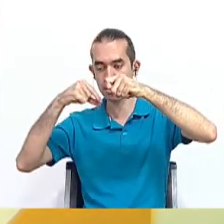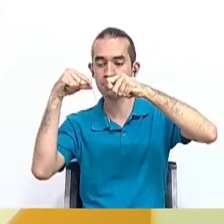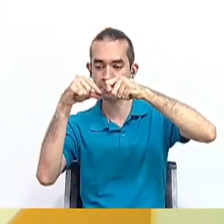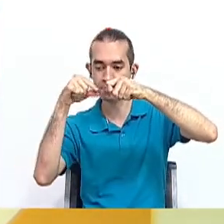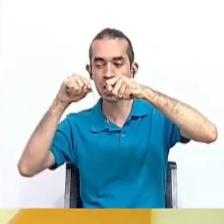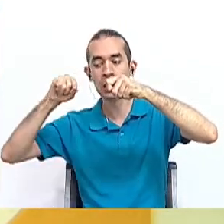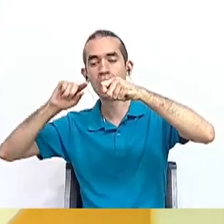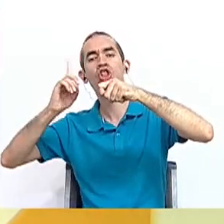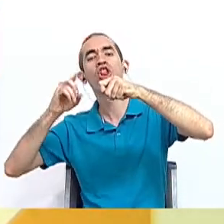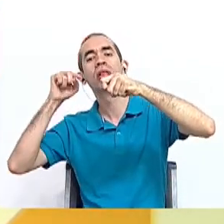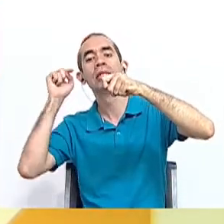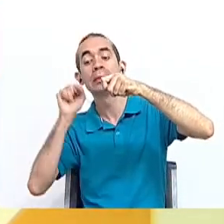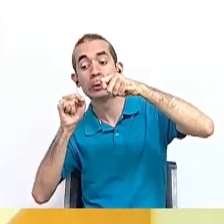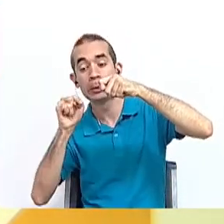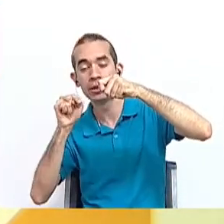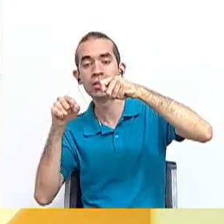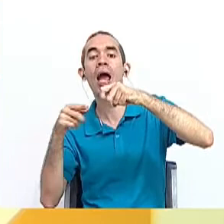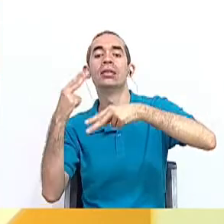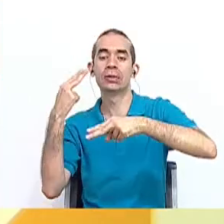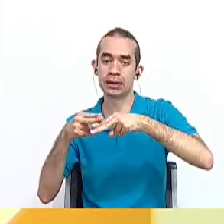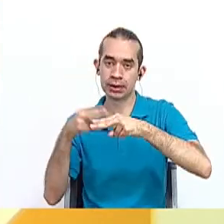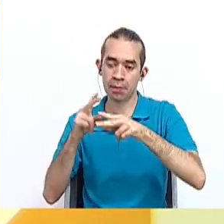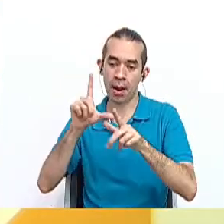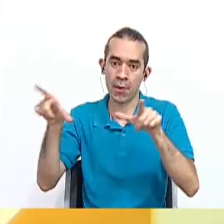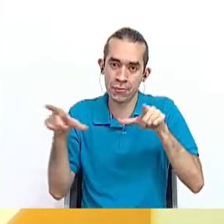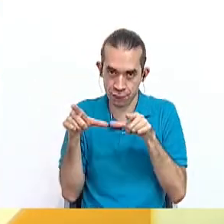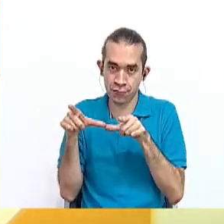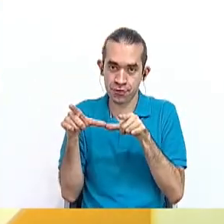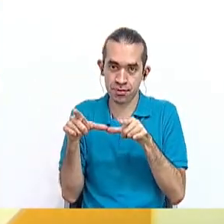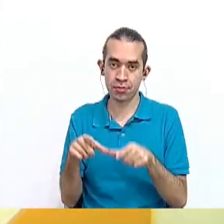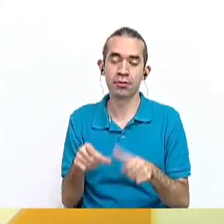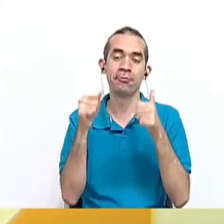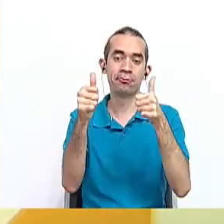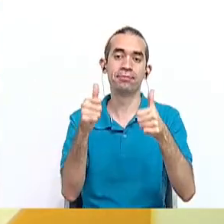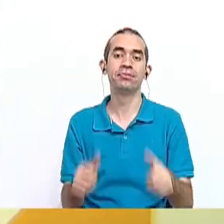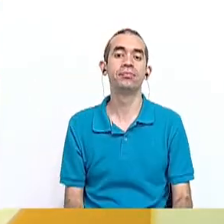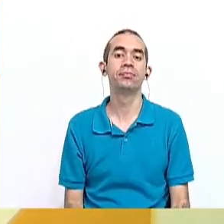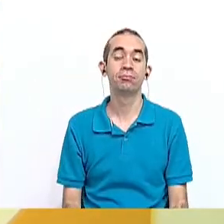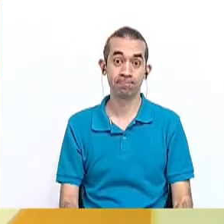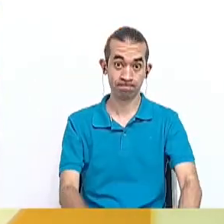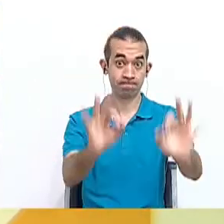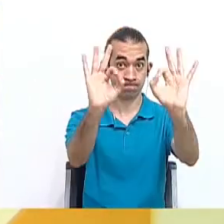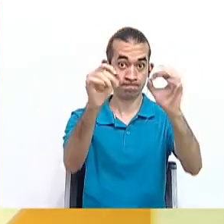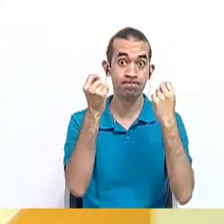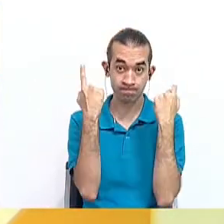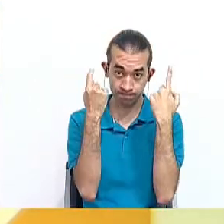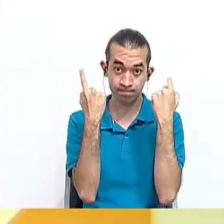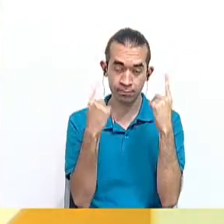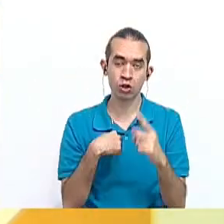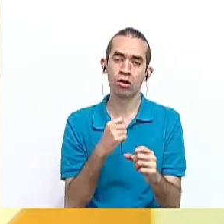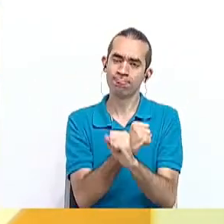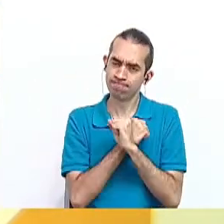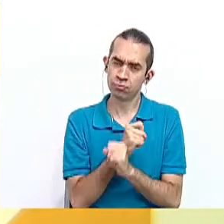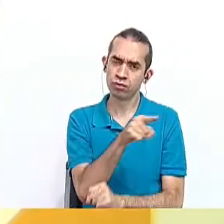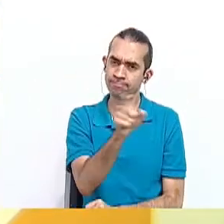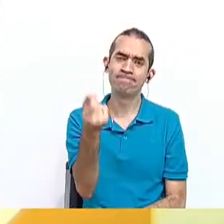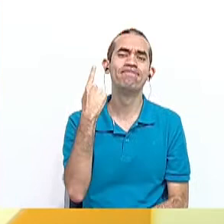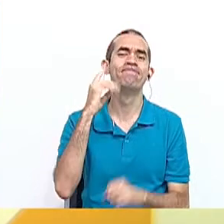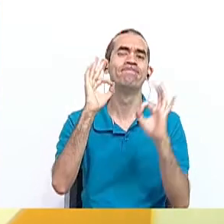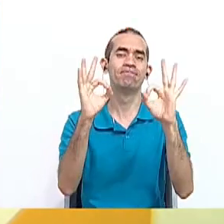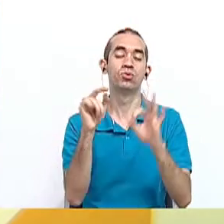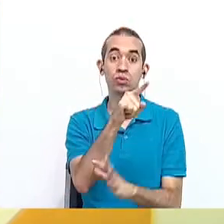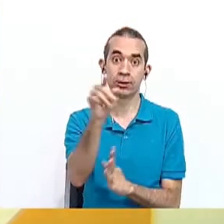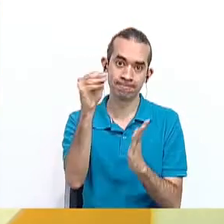específico. Ese lugar específico es el locus. Muy bien, ¿cómo vamos? Estoy segura que muy bien. Sigan